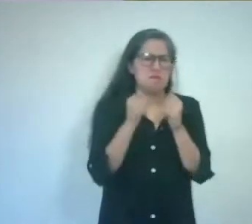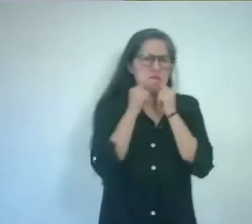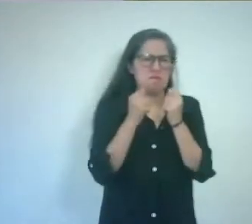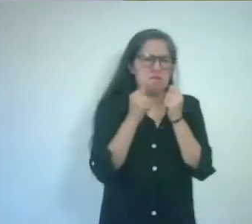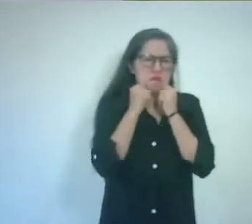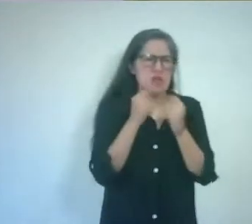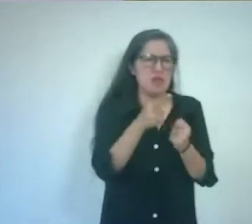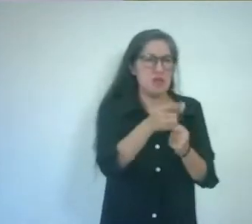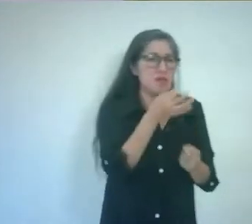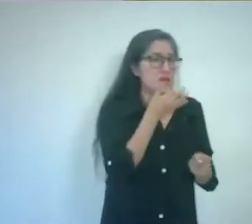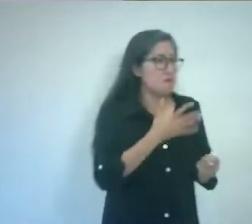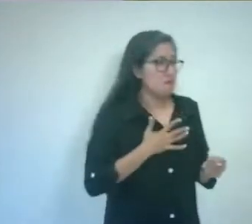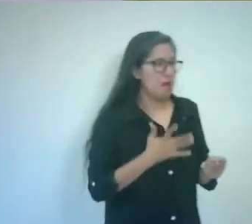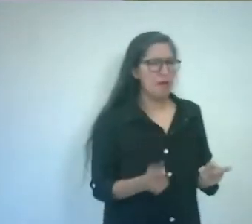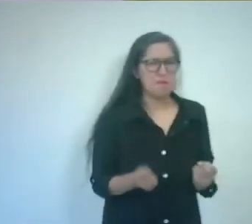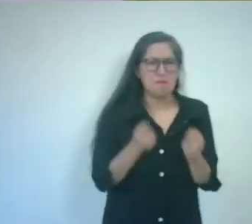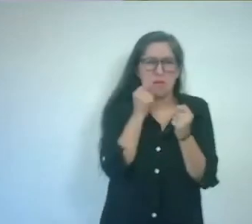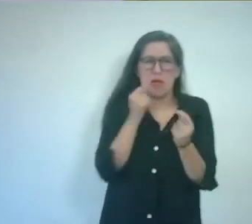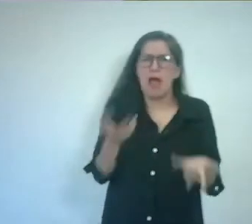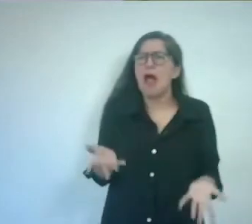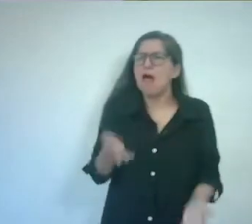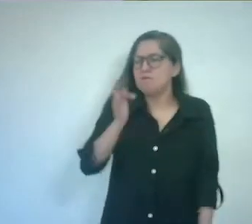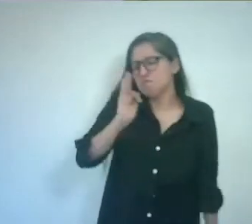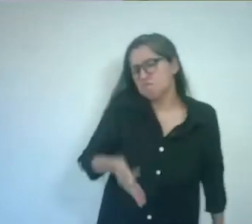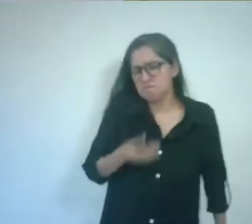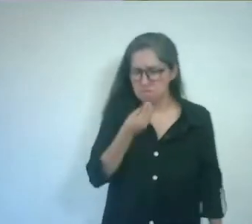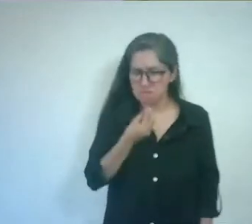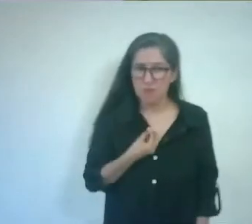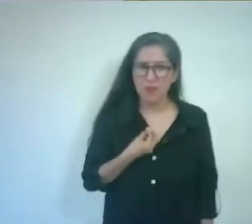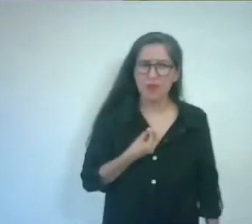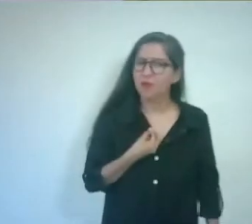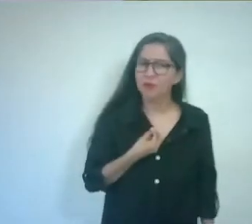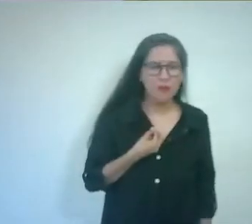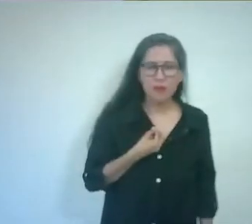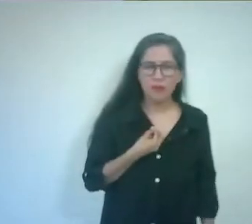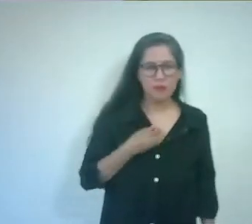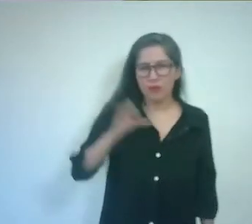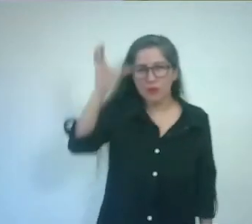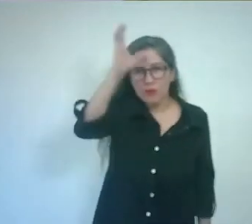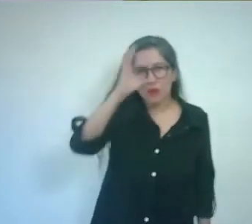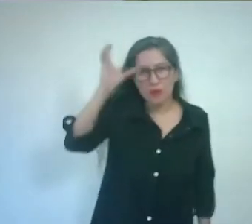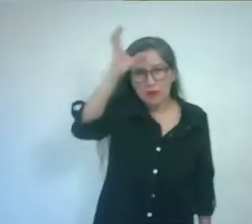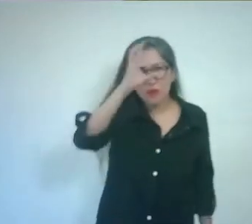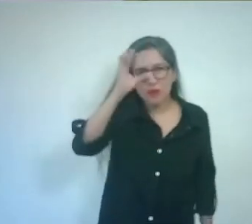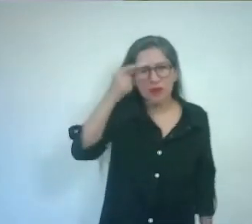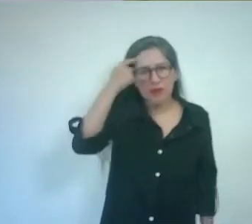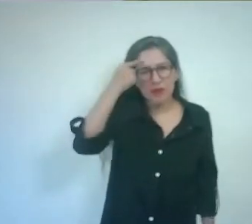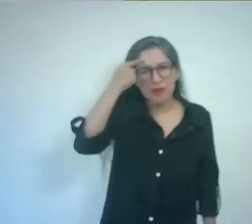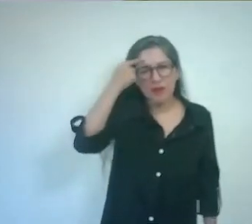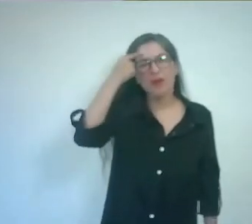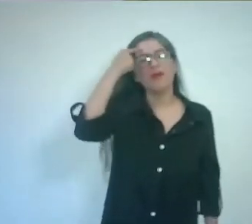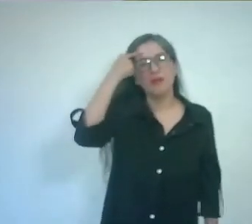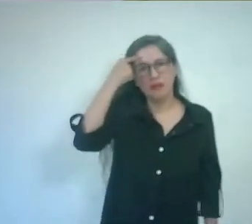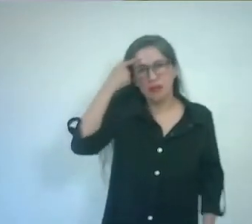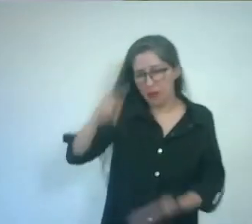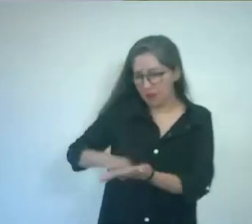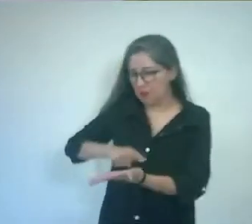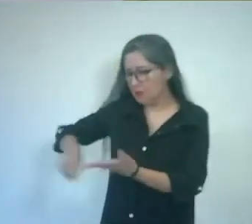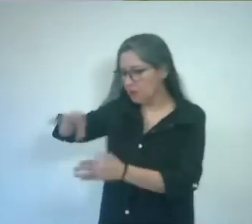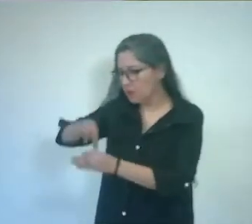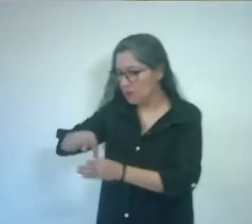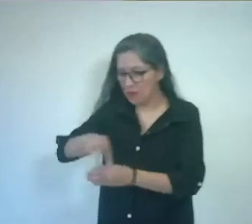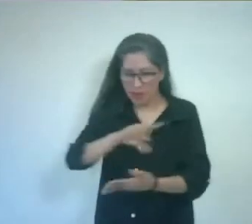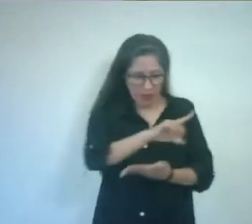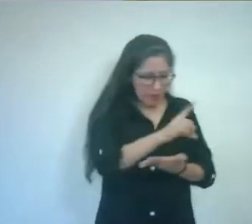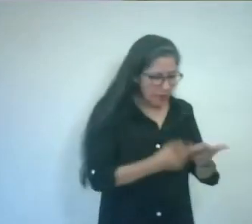cualquier medio, sino que implica tener plena conciencia que las formas de defender nuestro voto ya están diseñadas y encuadradas en